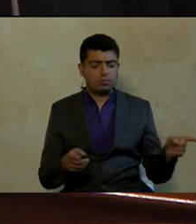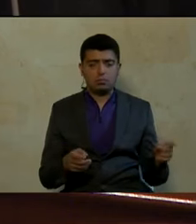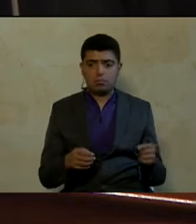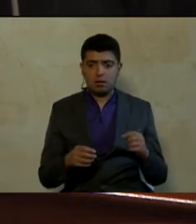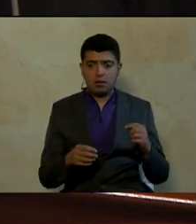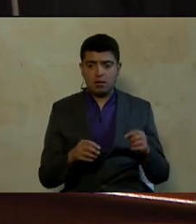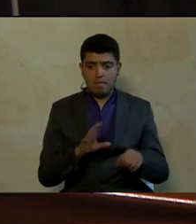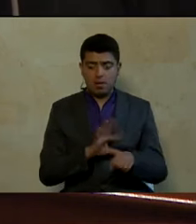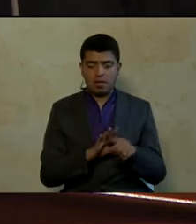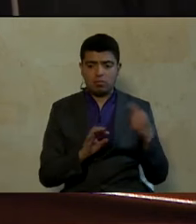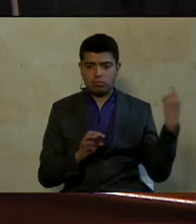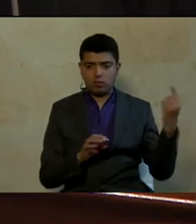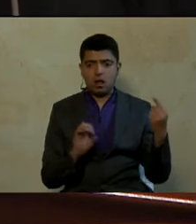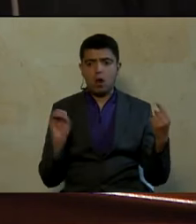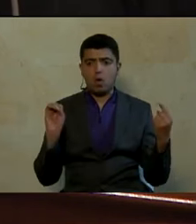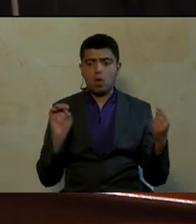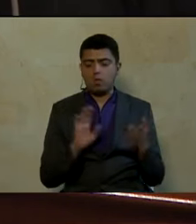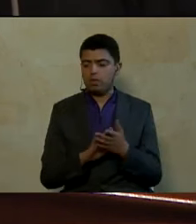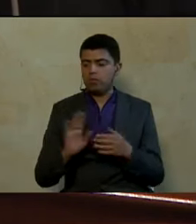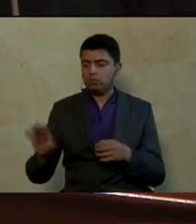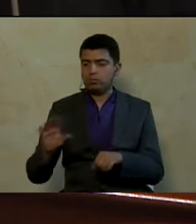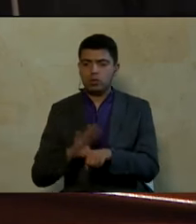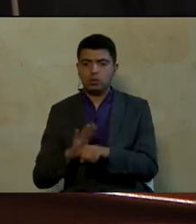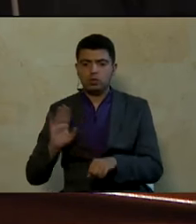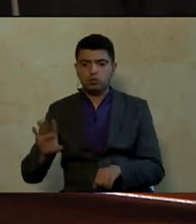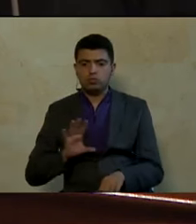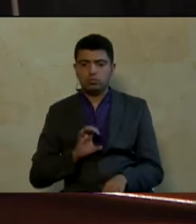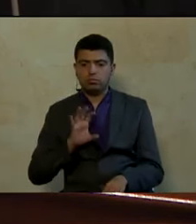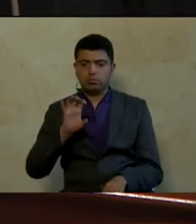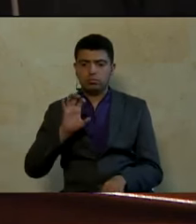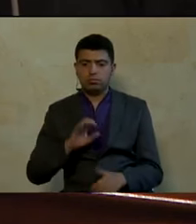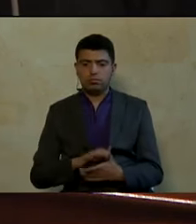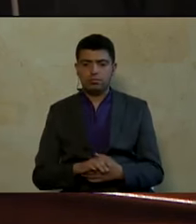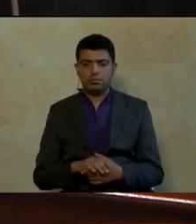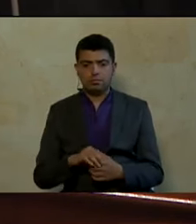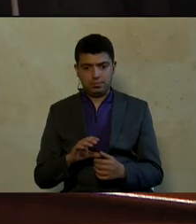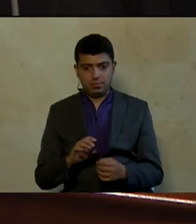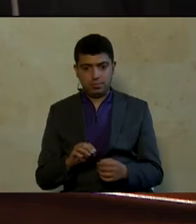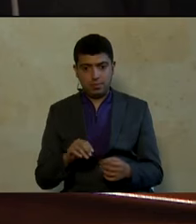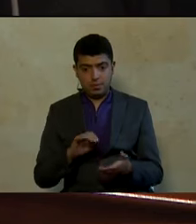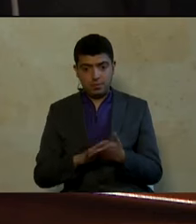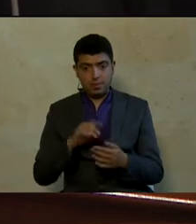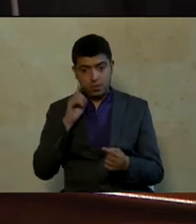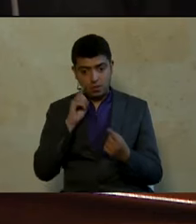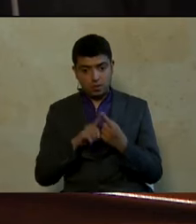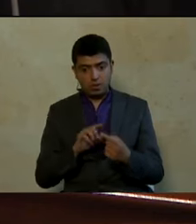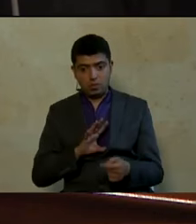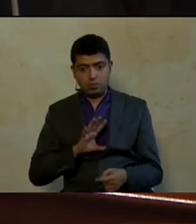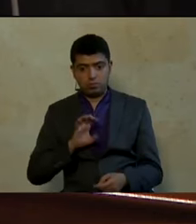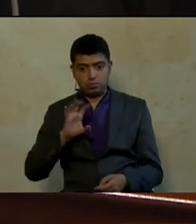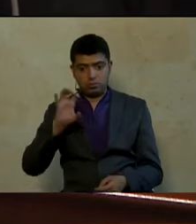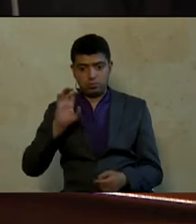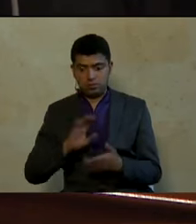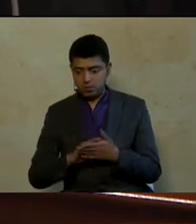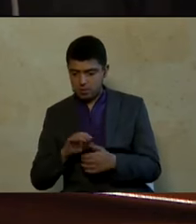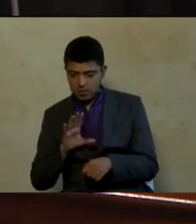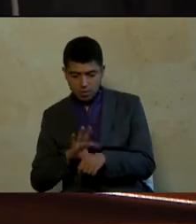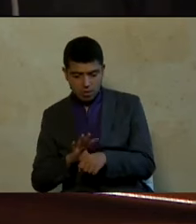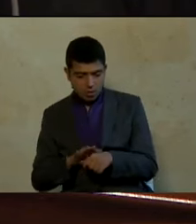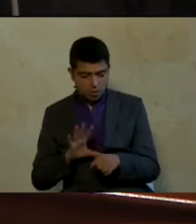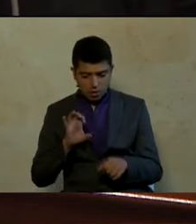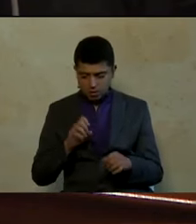los que si van donde un médico general es para que los oncólogos no tengan el monopolio de tratar